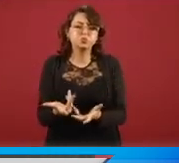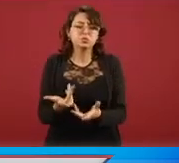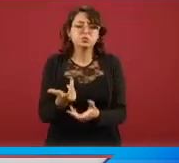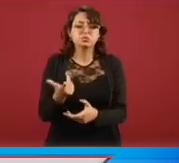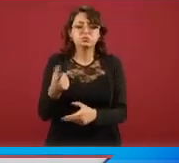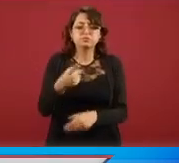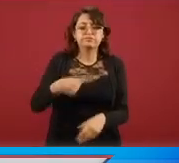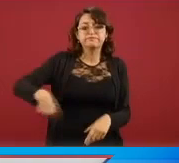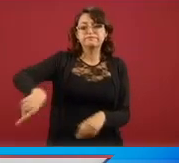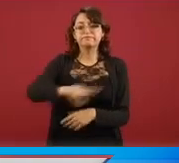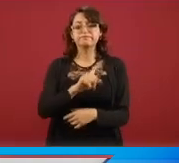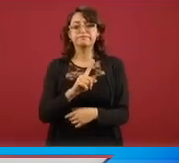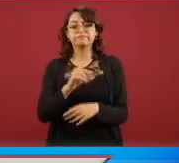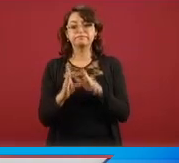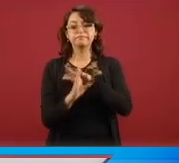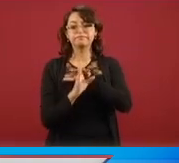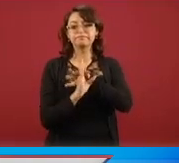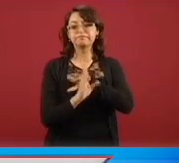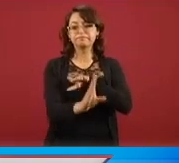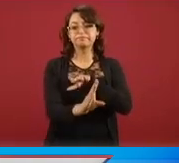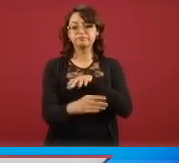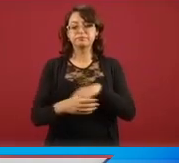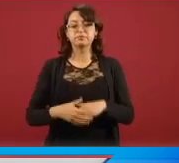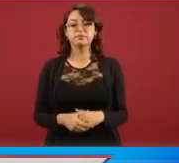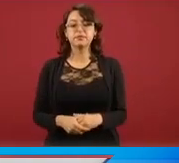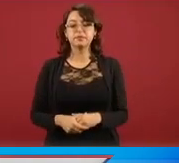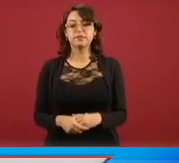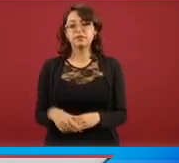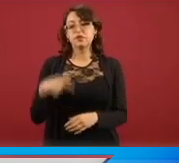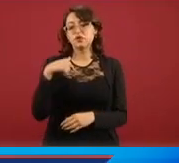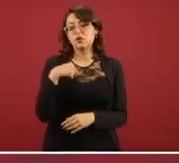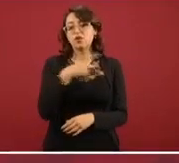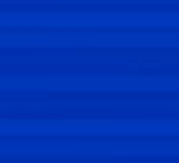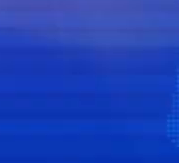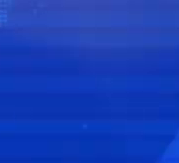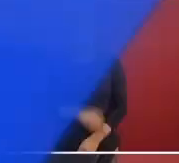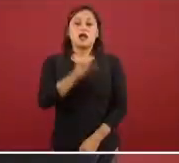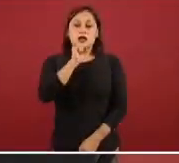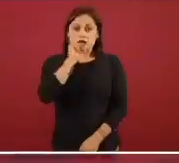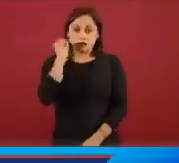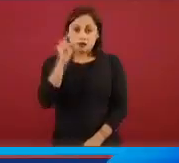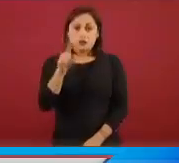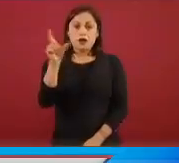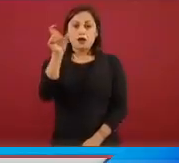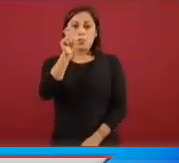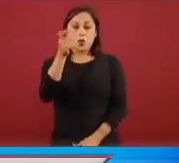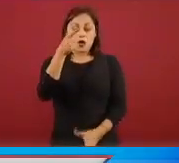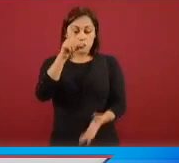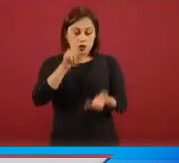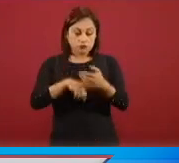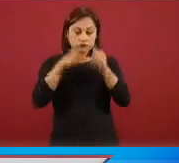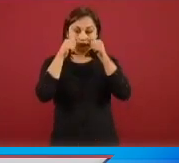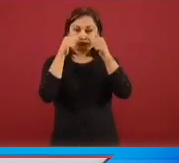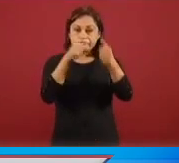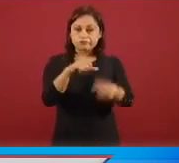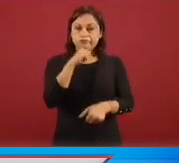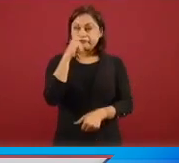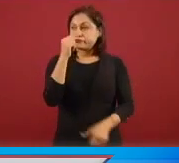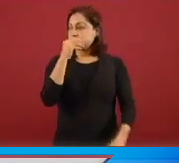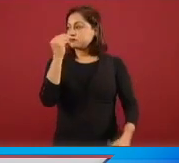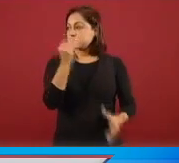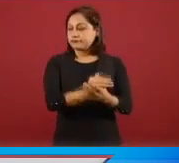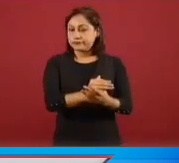miguel riquelme en este estado hay apoyo del gobierno federal y de la guardia nacional seguridad en los estados